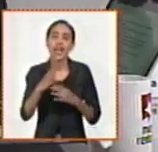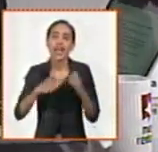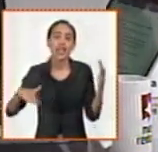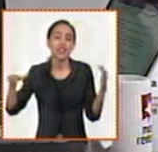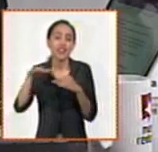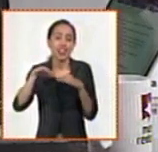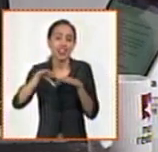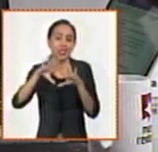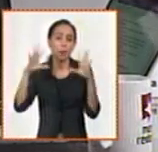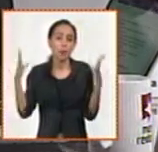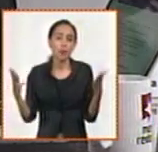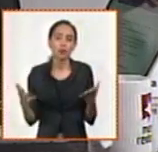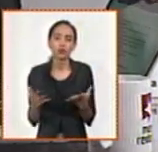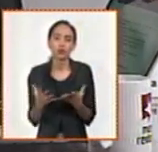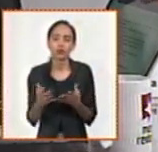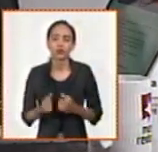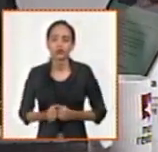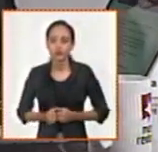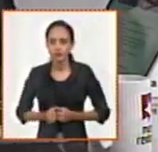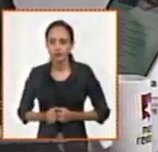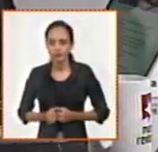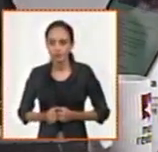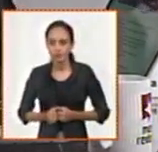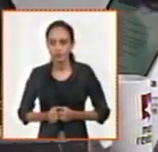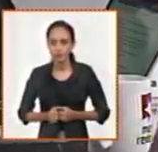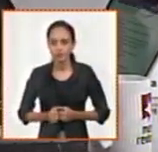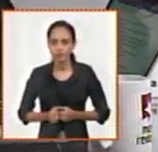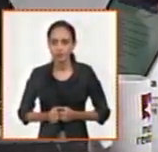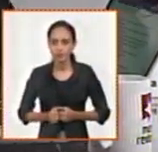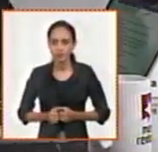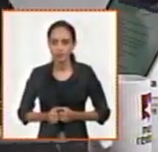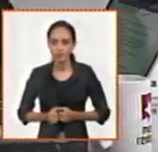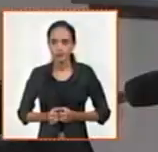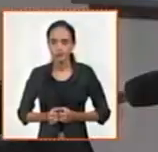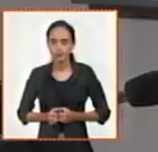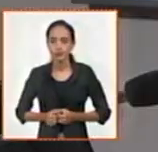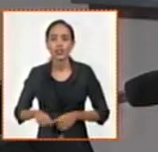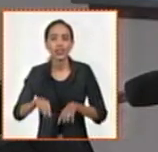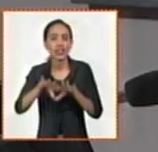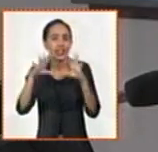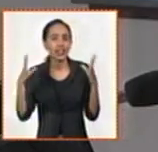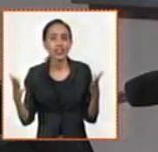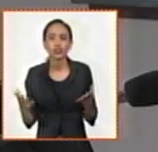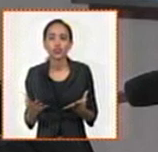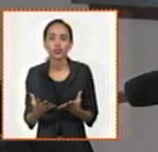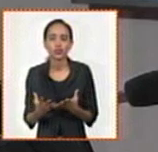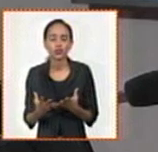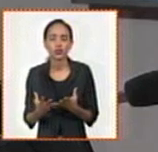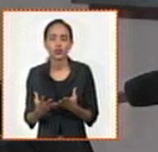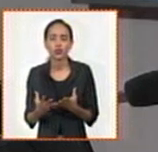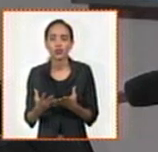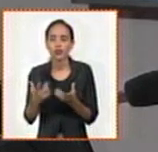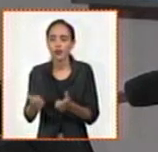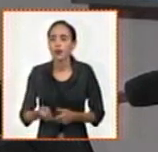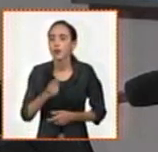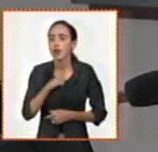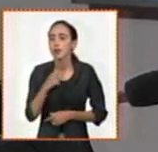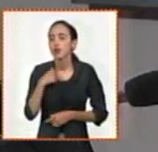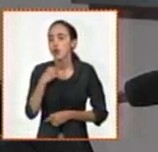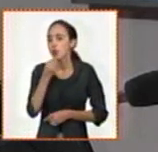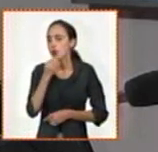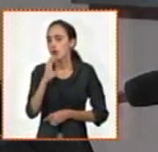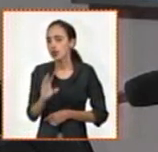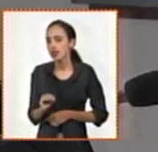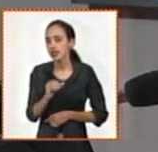nivel de la agroecología entonces. La agroecología es sustentable en todas las escalas. Claro. Yo puedo decir,